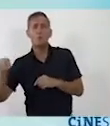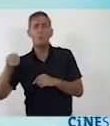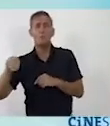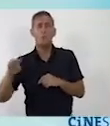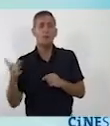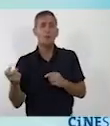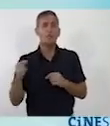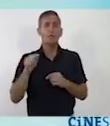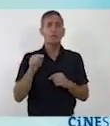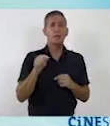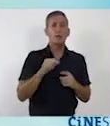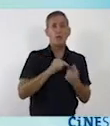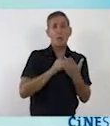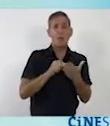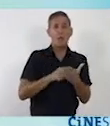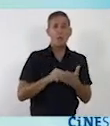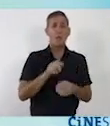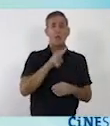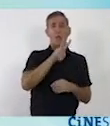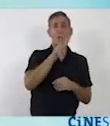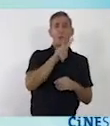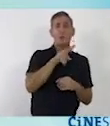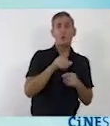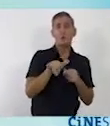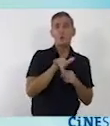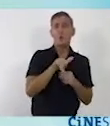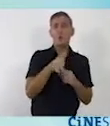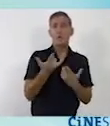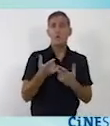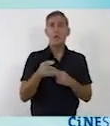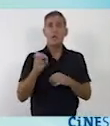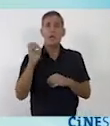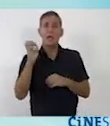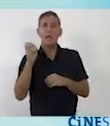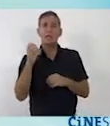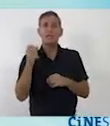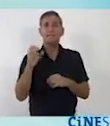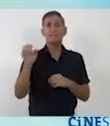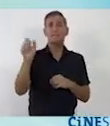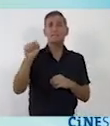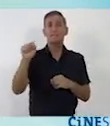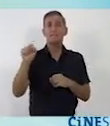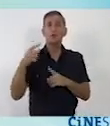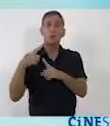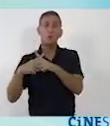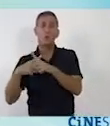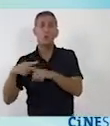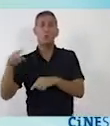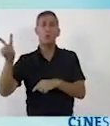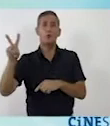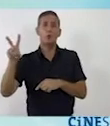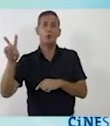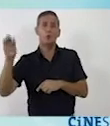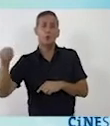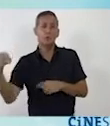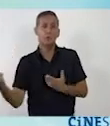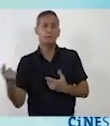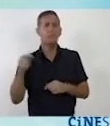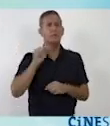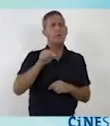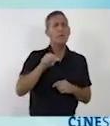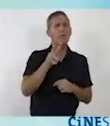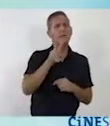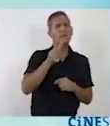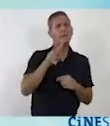el cálculo. Bueno, sabemos que el volumen va a ser igual a la cantidad de sustancia por el volumen molar. ¿Qué trae este valor